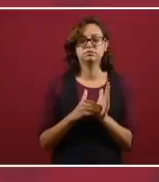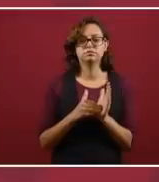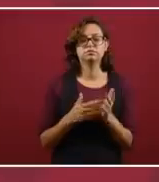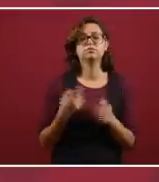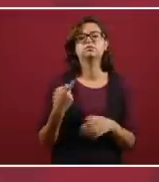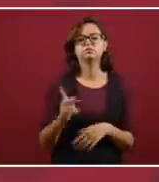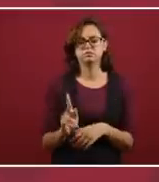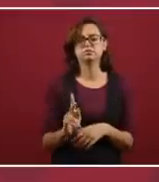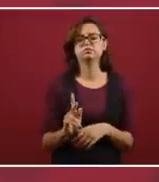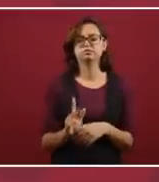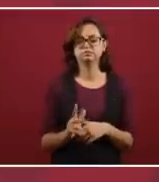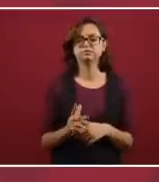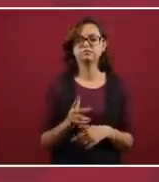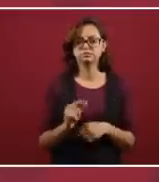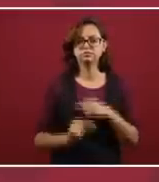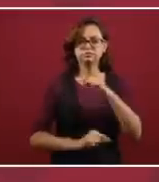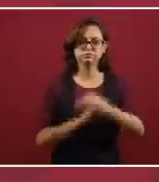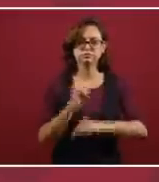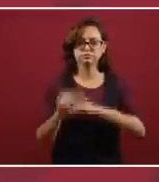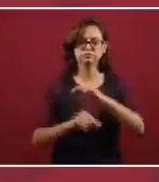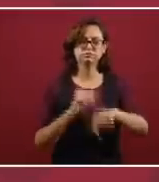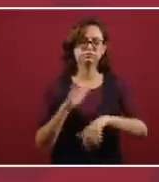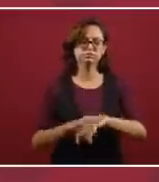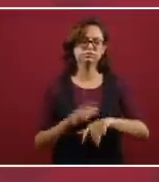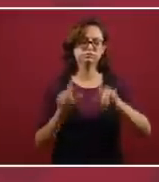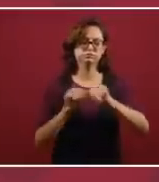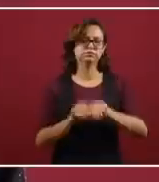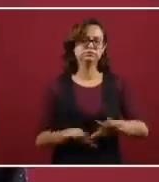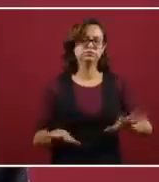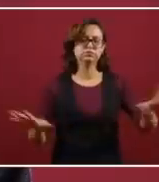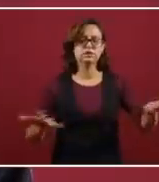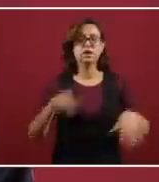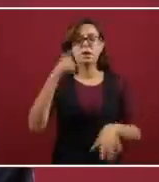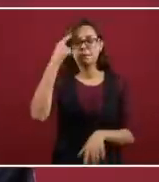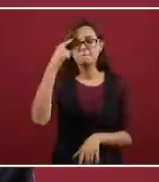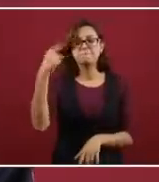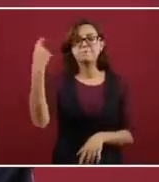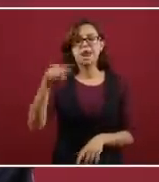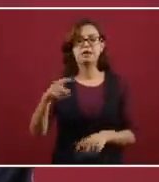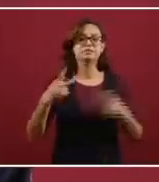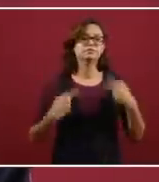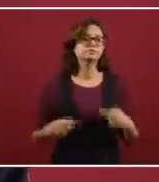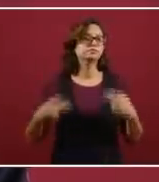pero vamos a distribuirlo para que la mayor